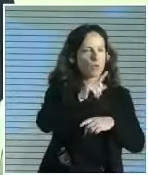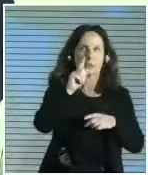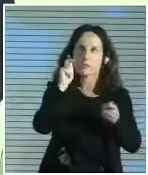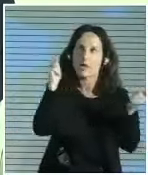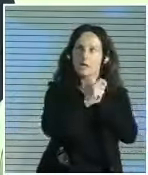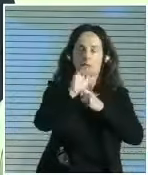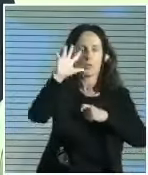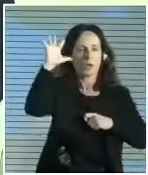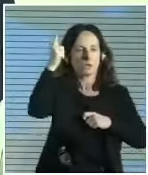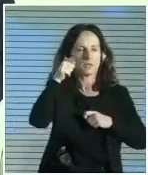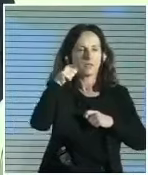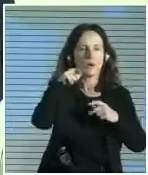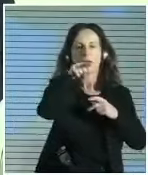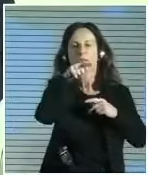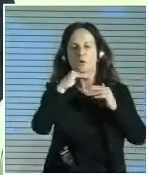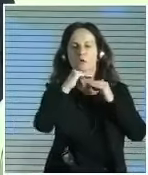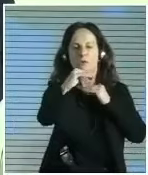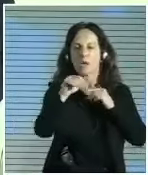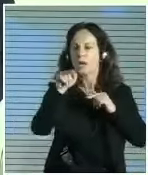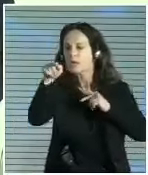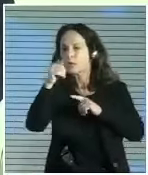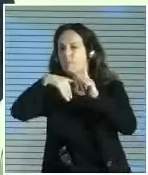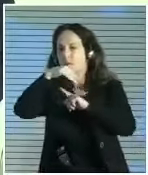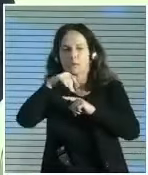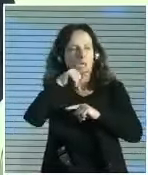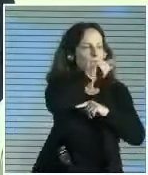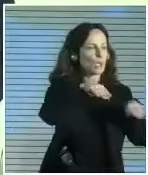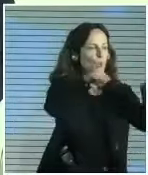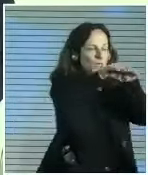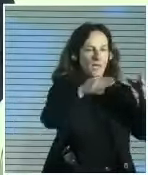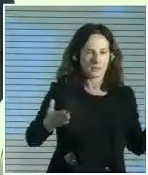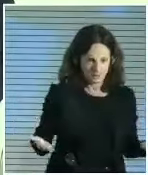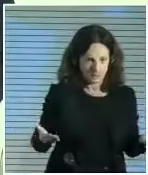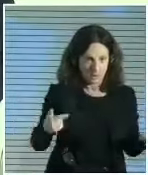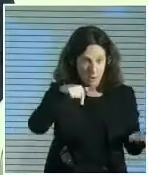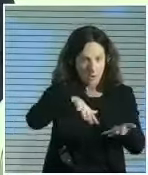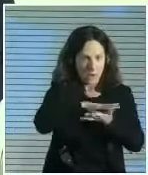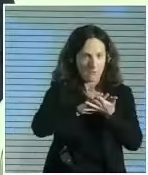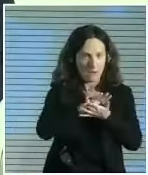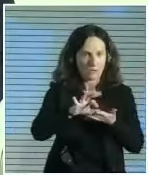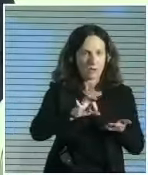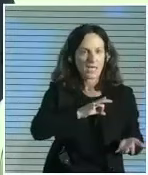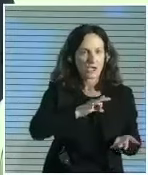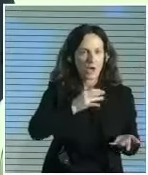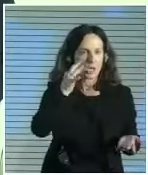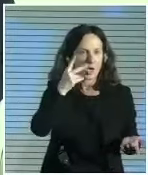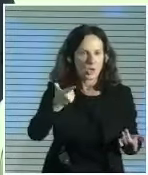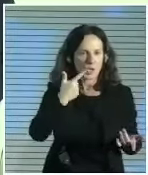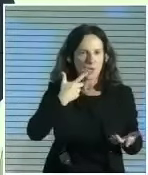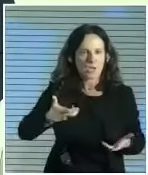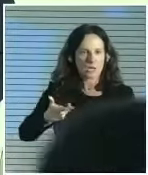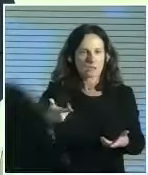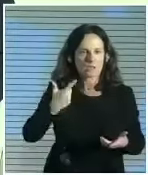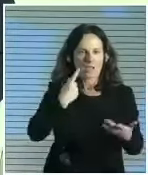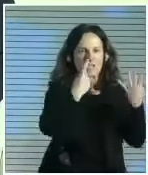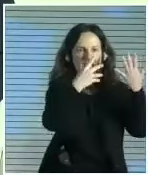esto es sostenibilidad, esto es medio ambiente, esto es igualdad. Hoy hablábamos de las señoras que tienen que mover 60 kilos para hacer una cama.